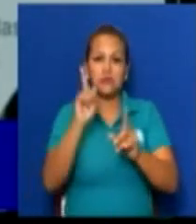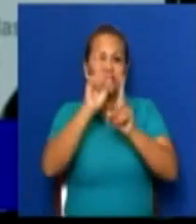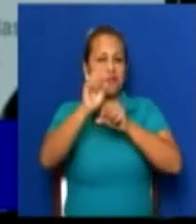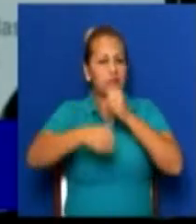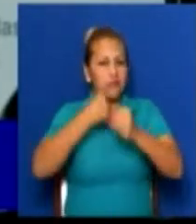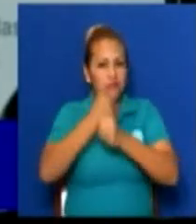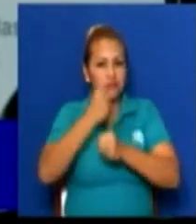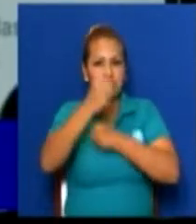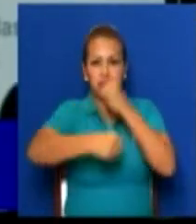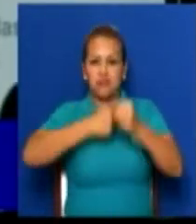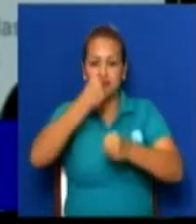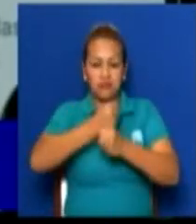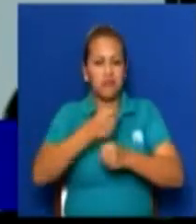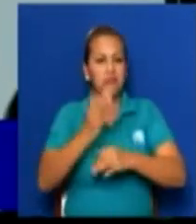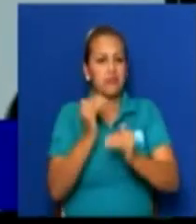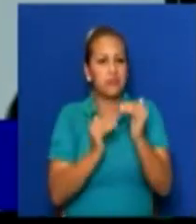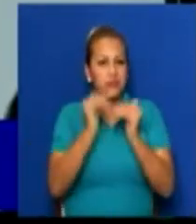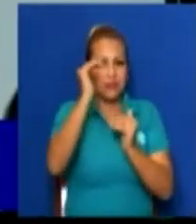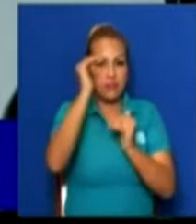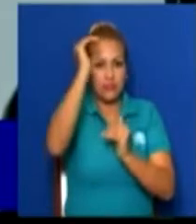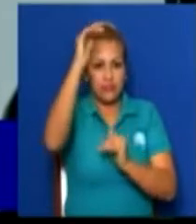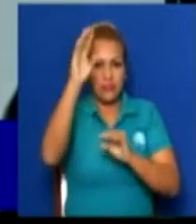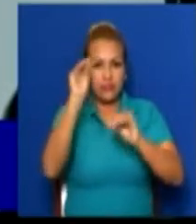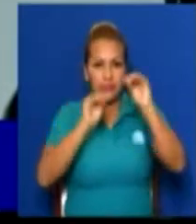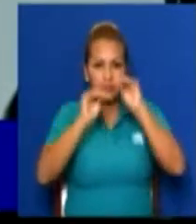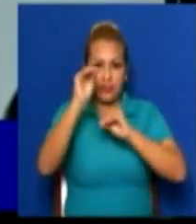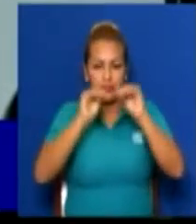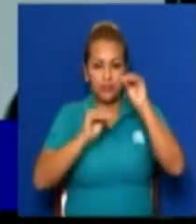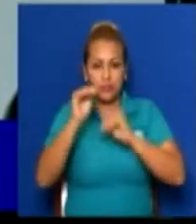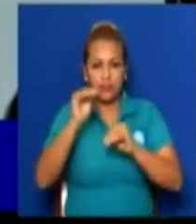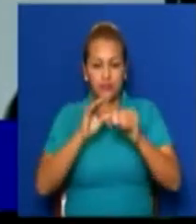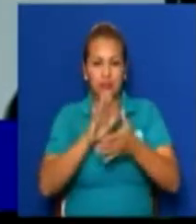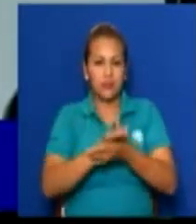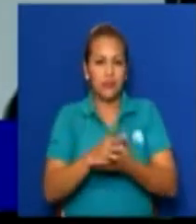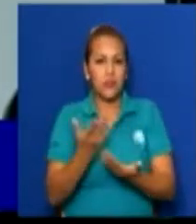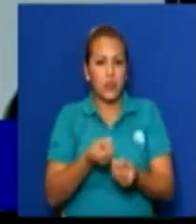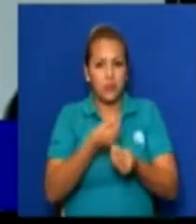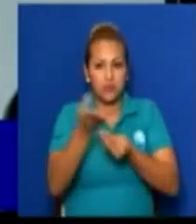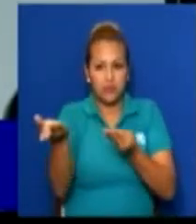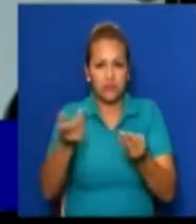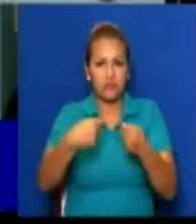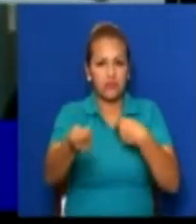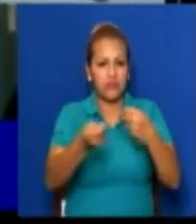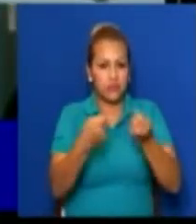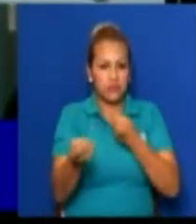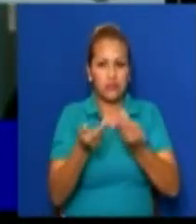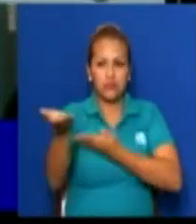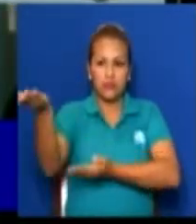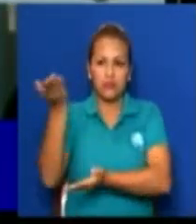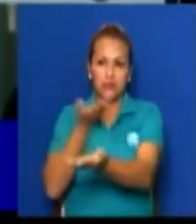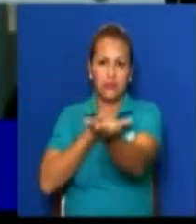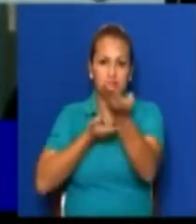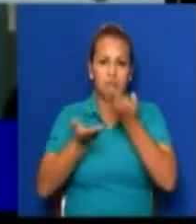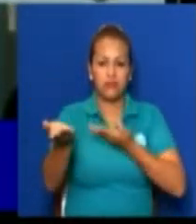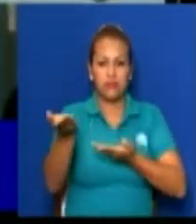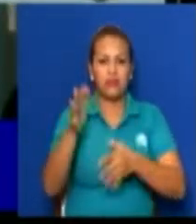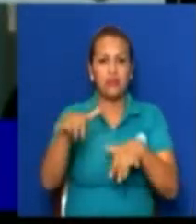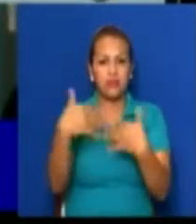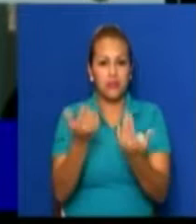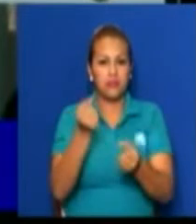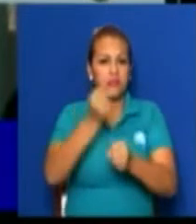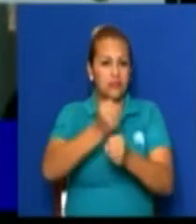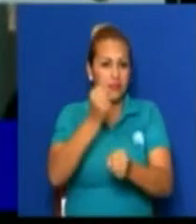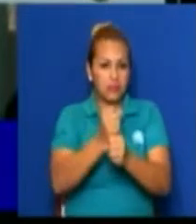creciendo la economía en la producción, en las exportaciones, en el aumento del empleo. Traía un montón